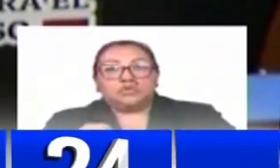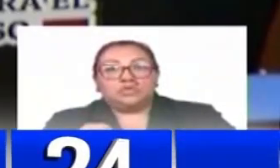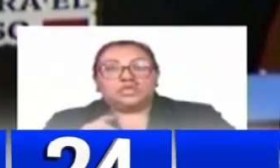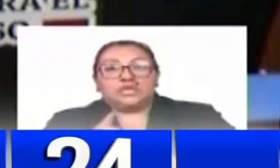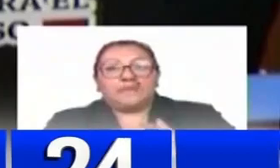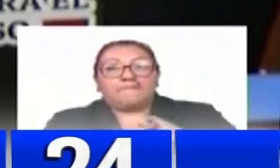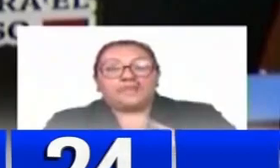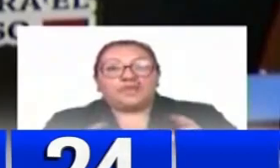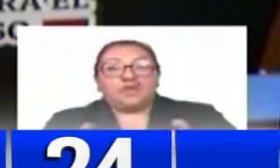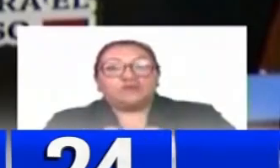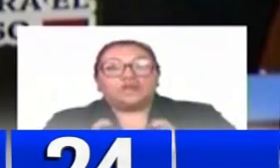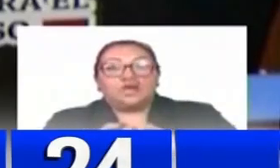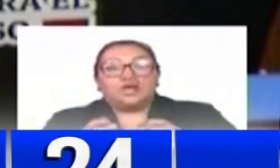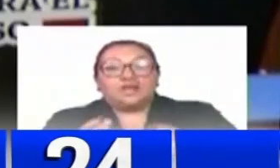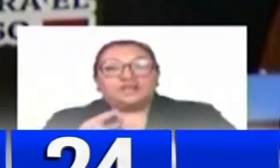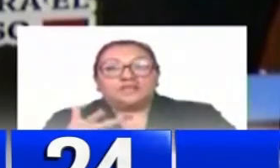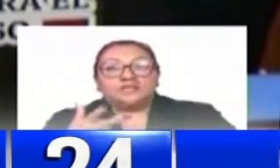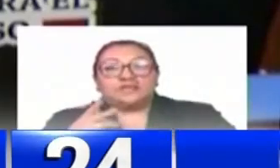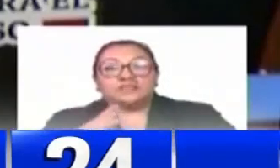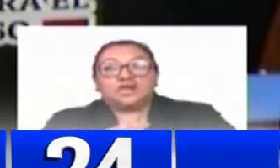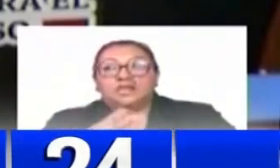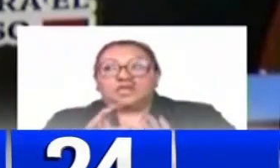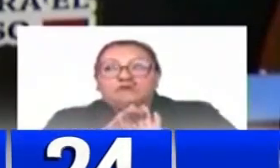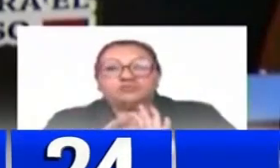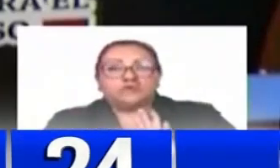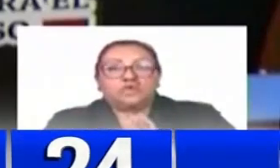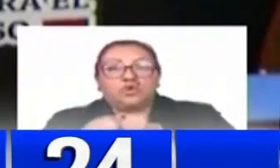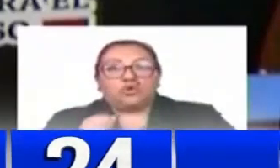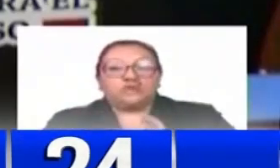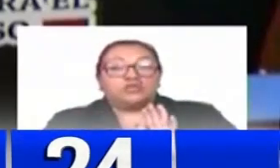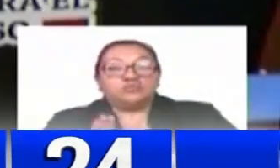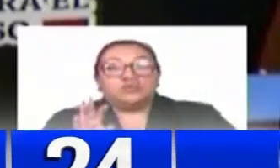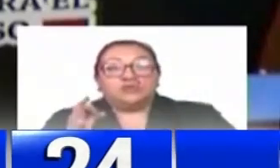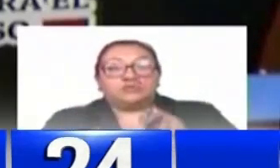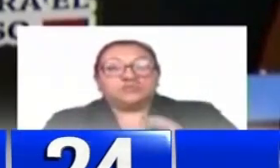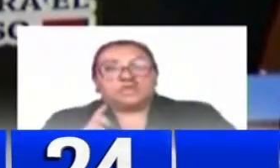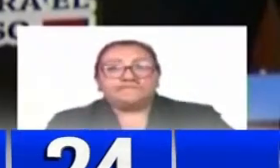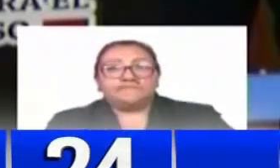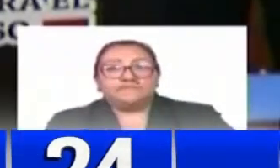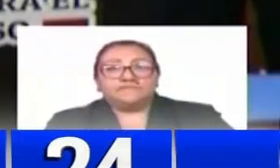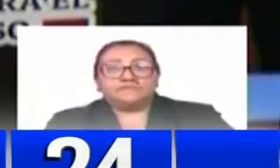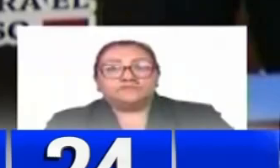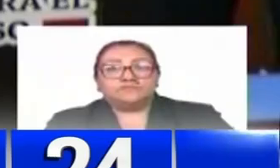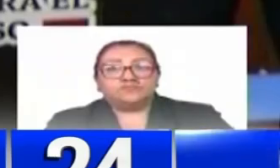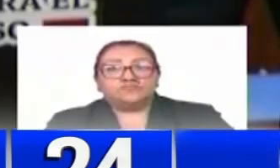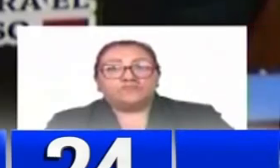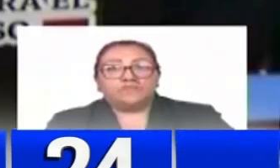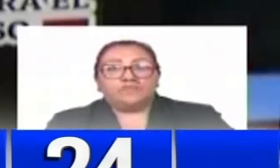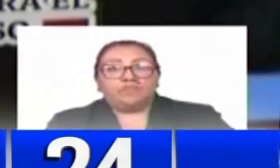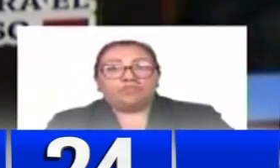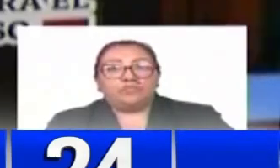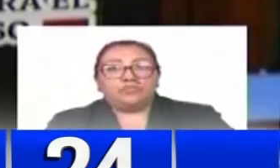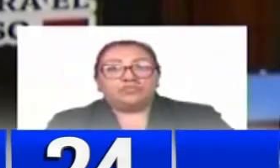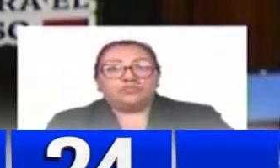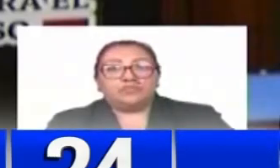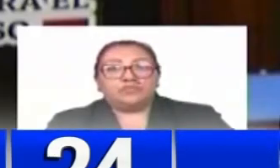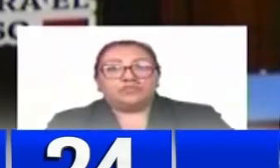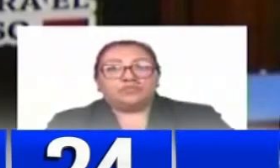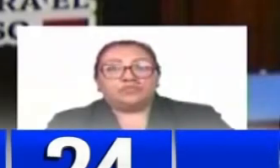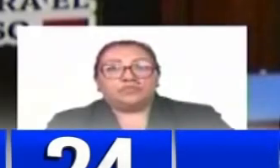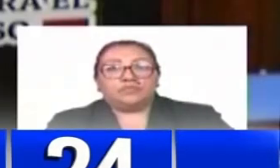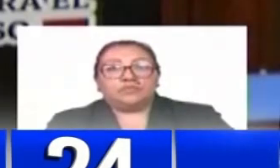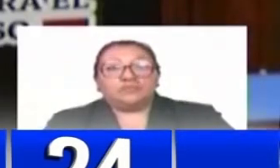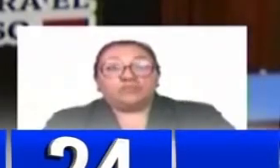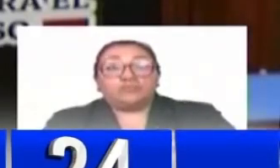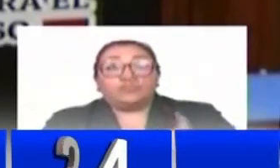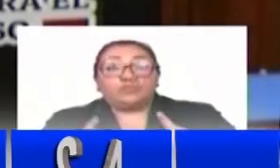medida cautelar emitida por la Tercera Sala Constitucional de la Corte Superior de Justicia de Lima. Señores congresistas, al no